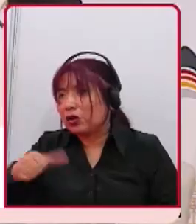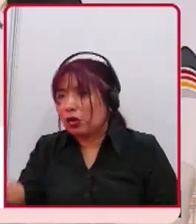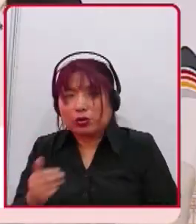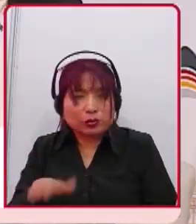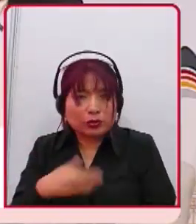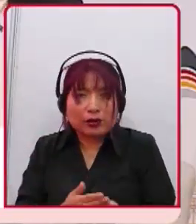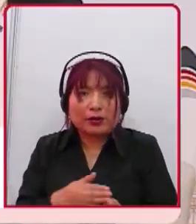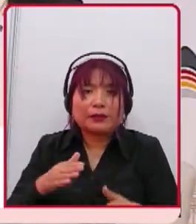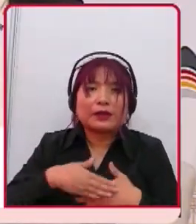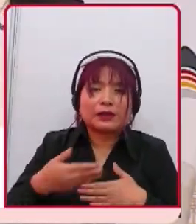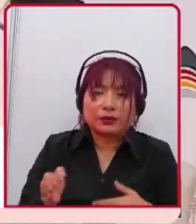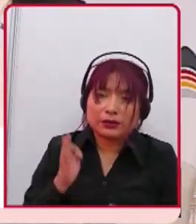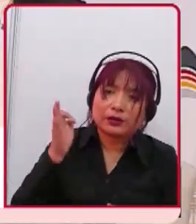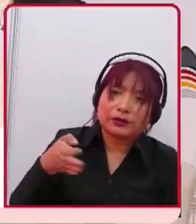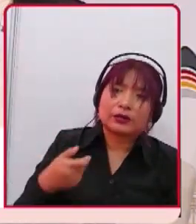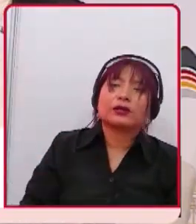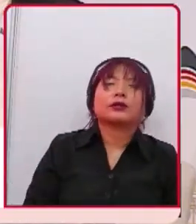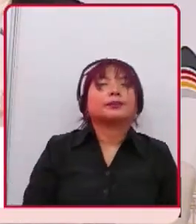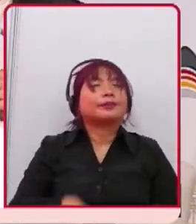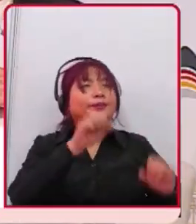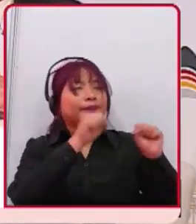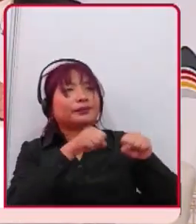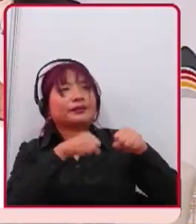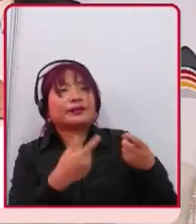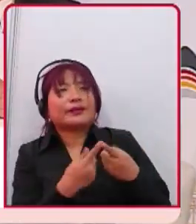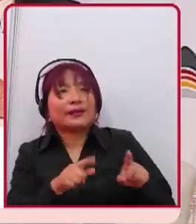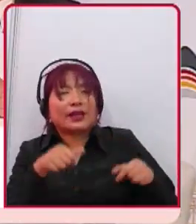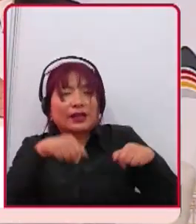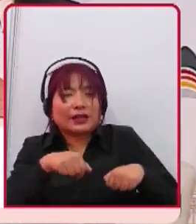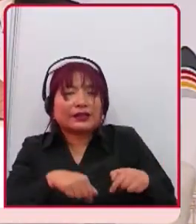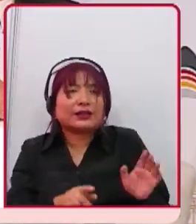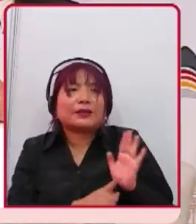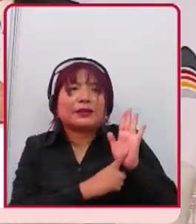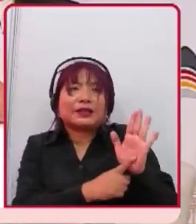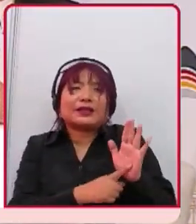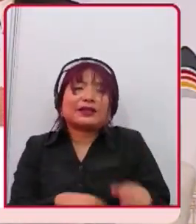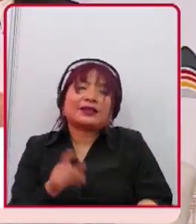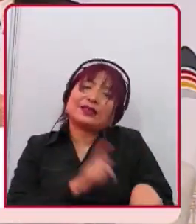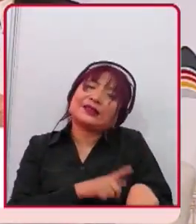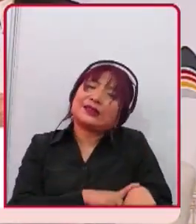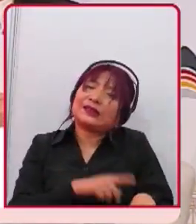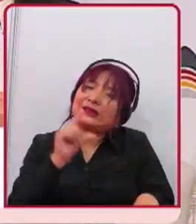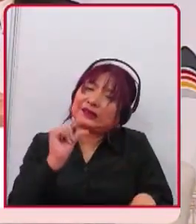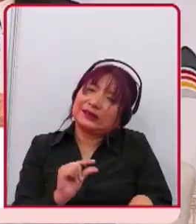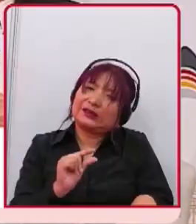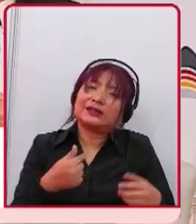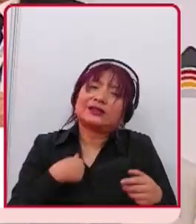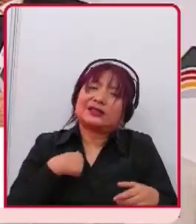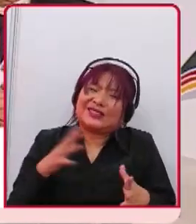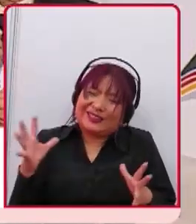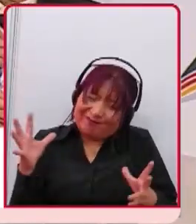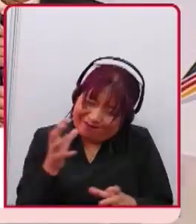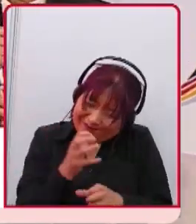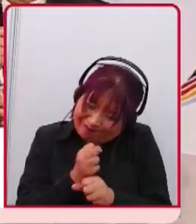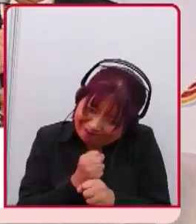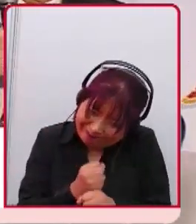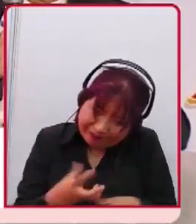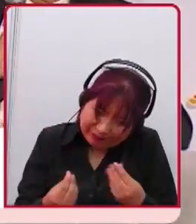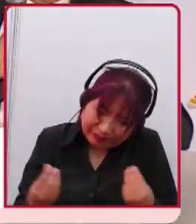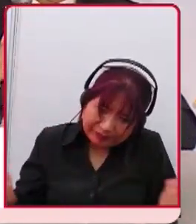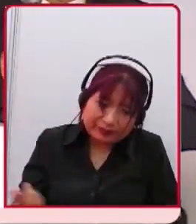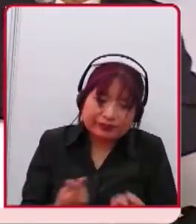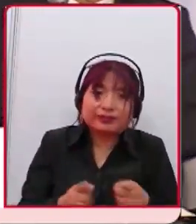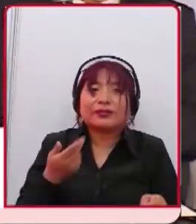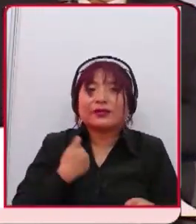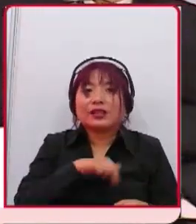esa perspectiva? Sí, si bien es cierto, en esta presentación por tema de tiempo lo he tratado de sintetizar, pero nosotros tenemos un área